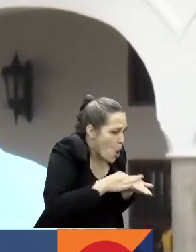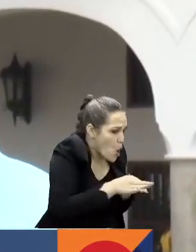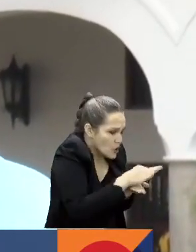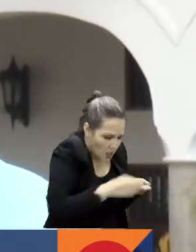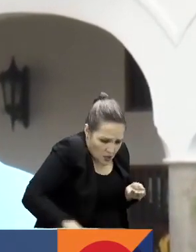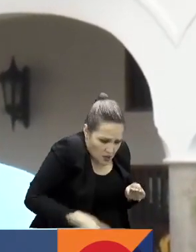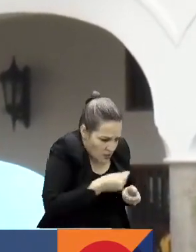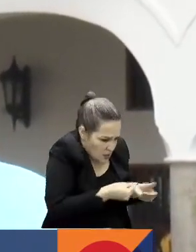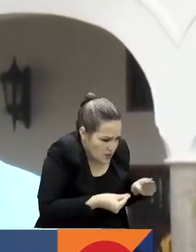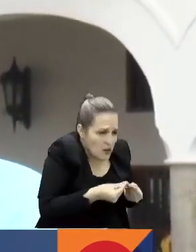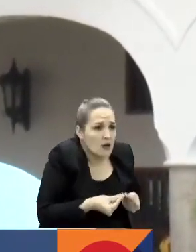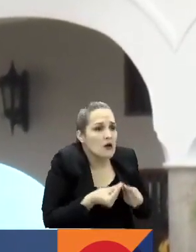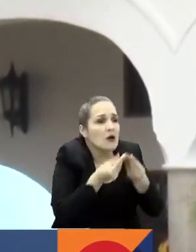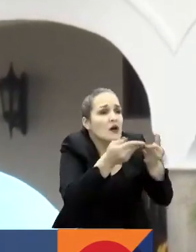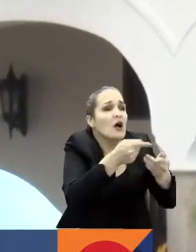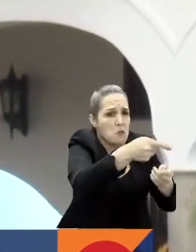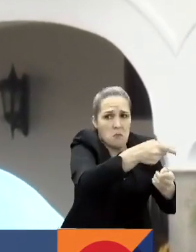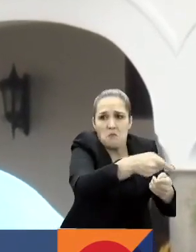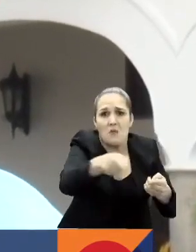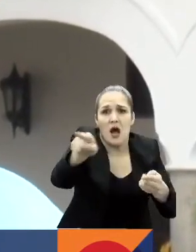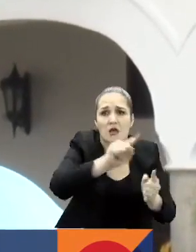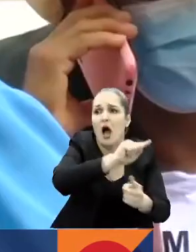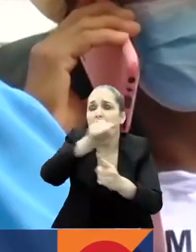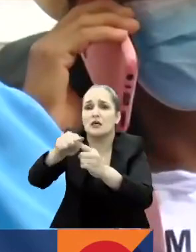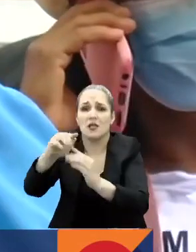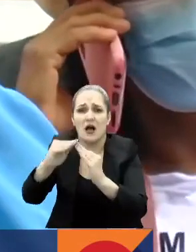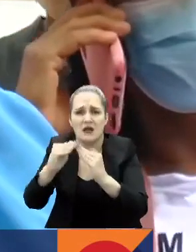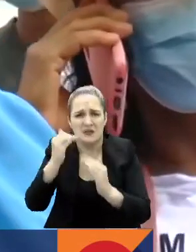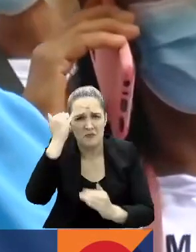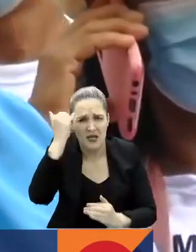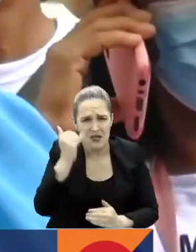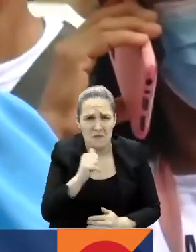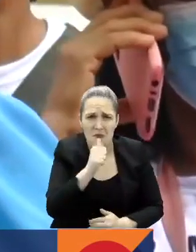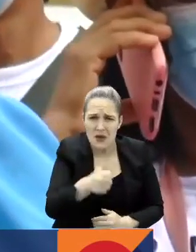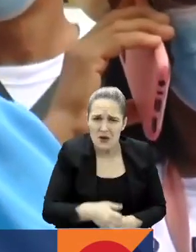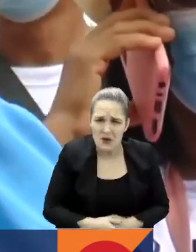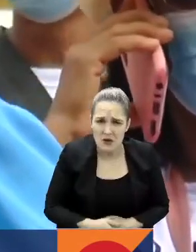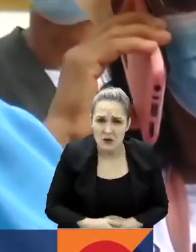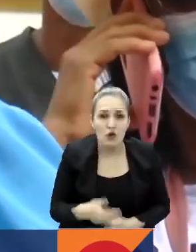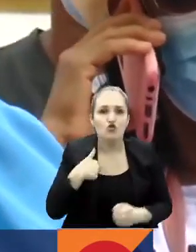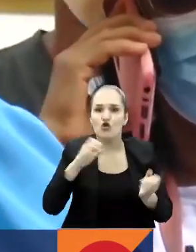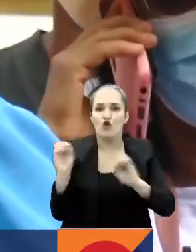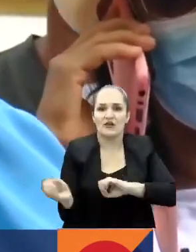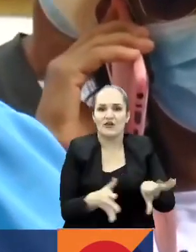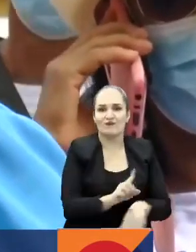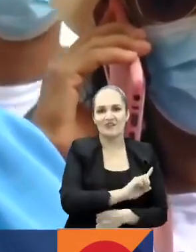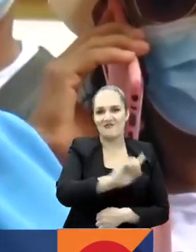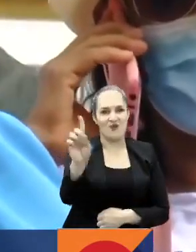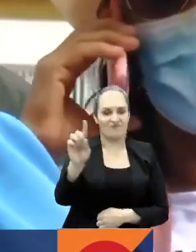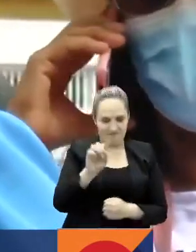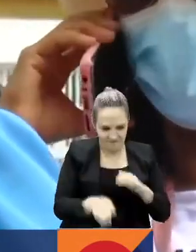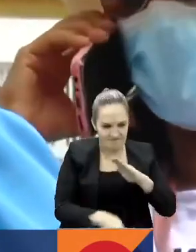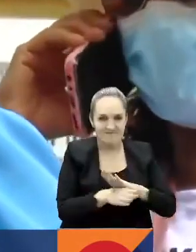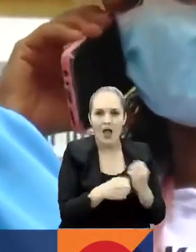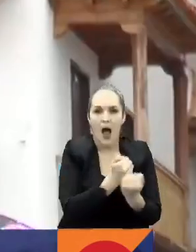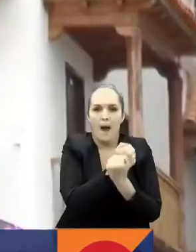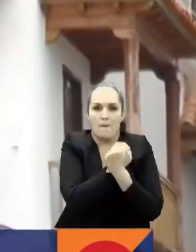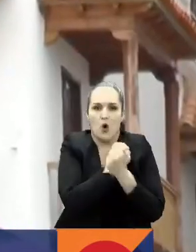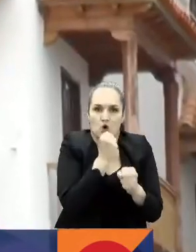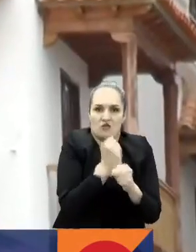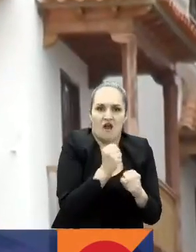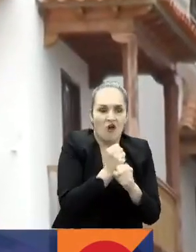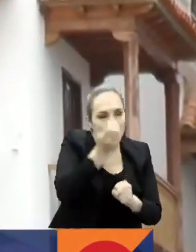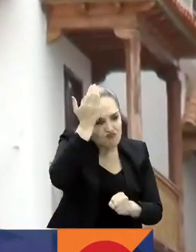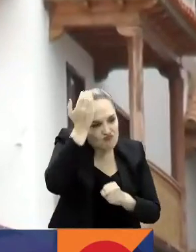bolsos para reunirle el transporte para que lleguen a sus hogares. Ni renuncio ni dejo de atender las pacientes, porque con amor uno va a